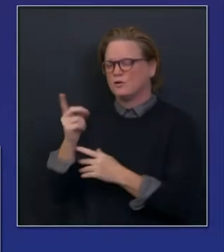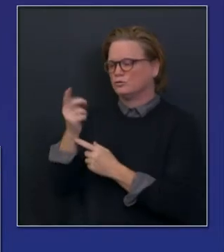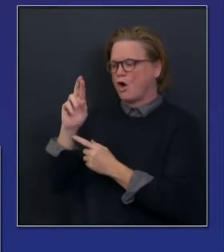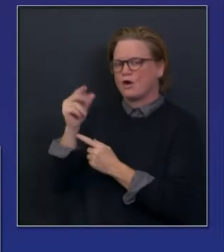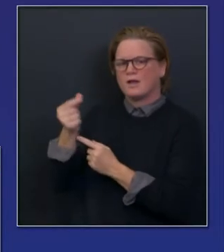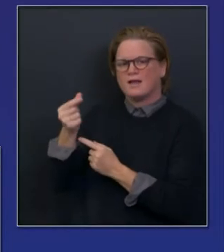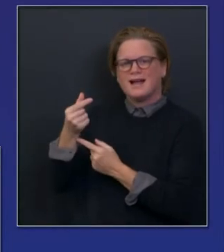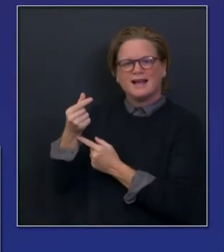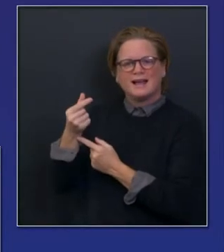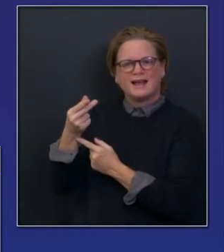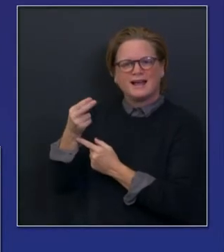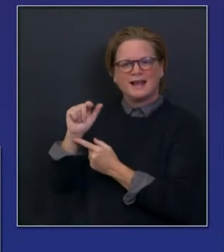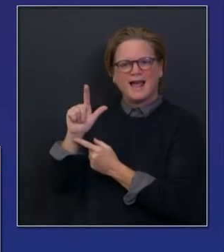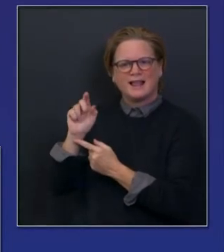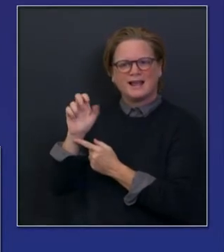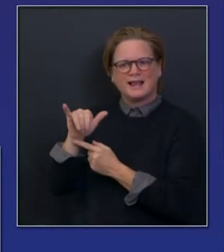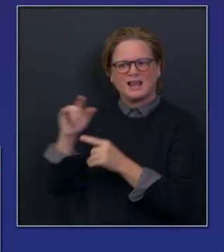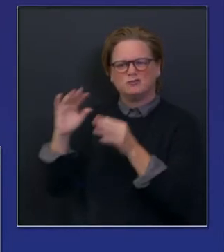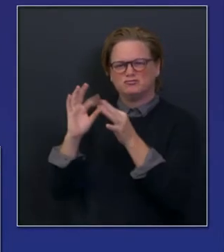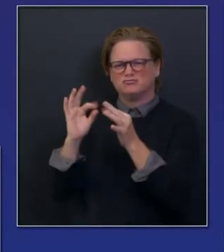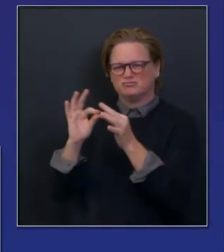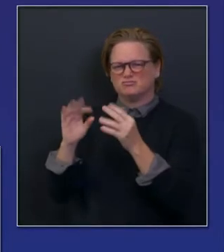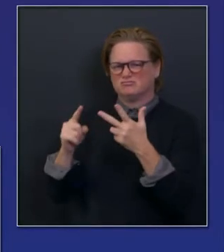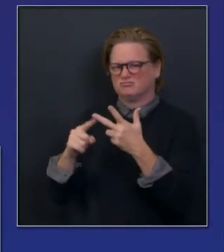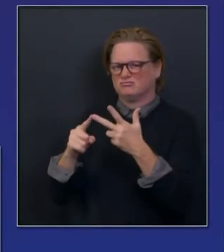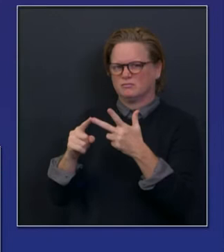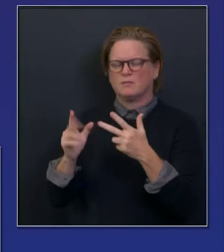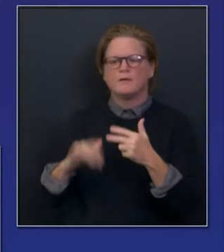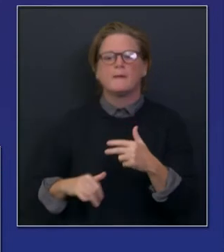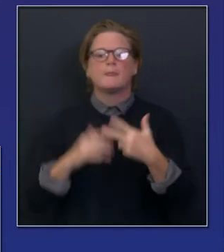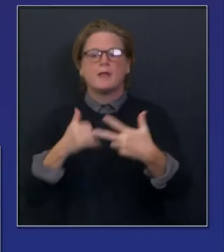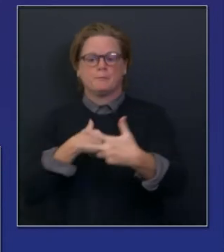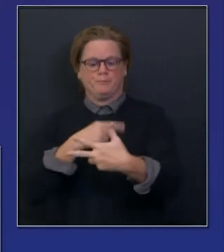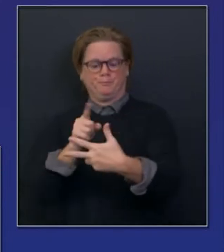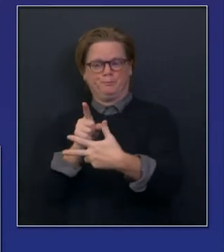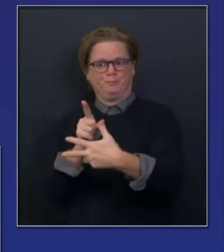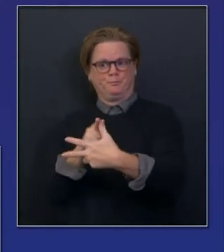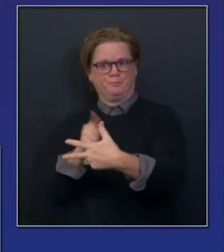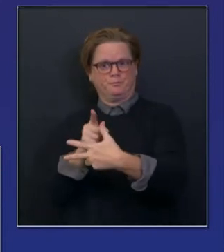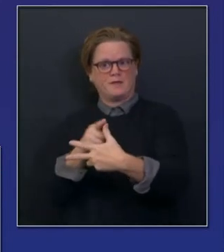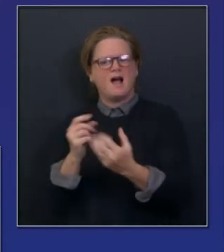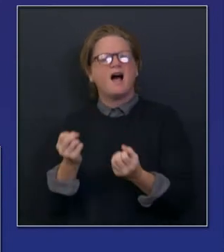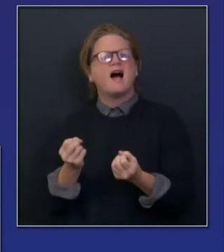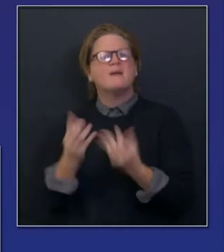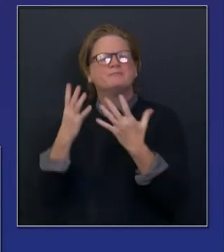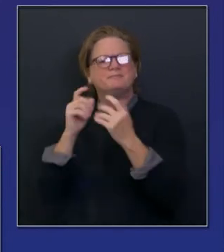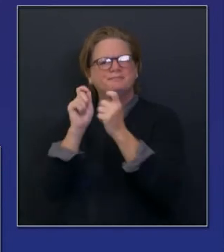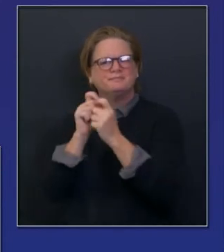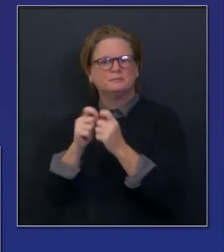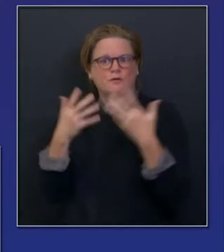regresar a la transparencia con la que comenzamos por un momento. Lo que sí sabemos es que hemos recibido para 4 localidades